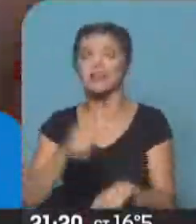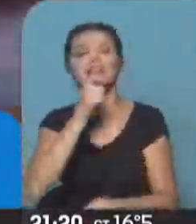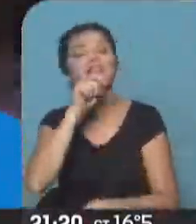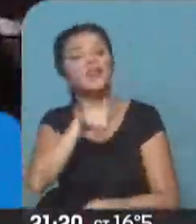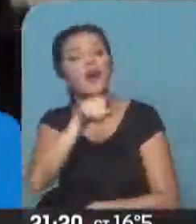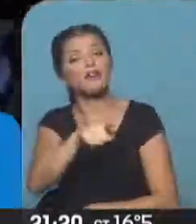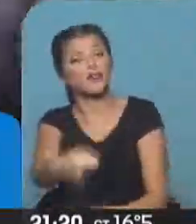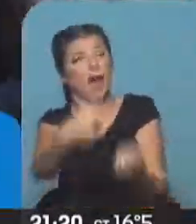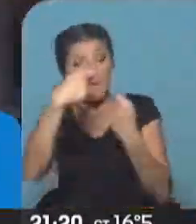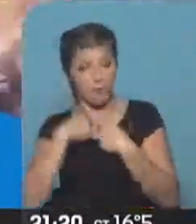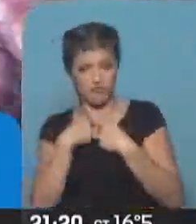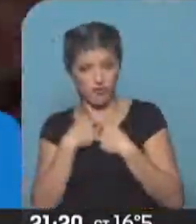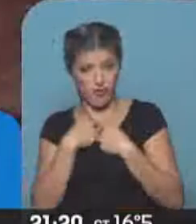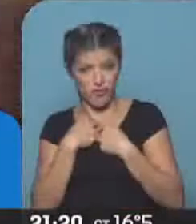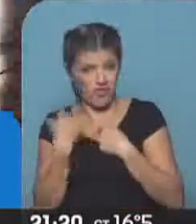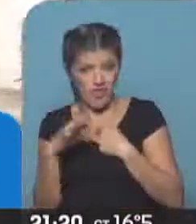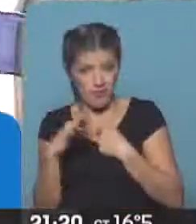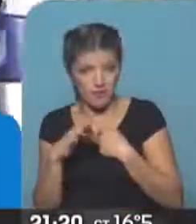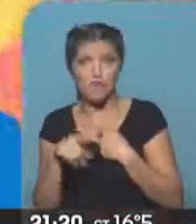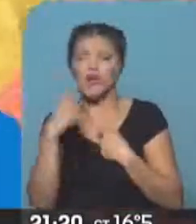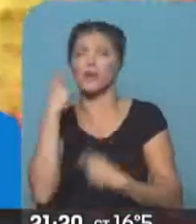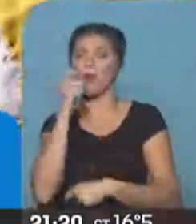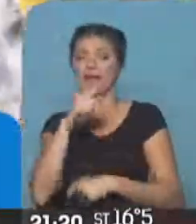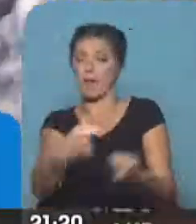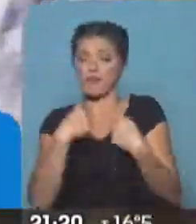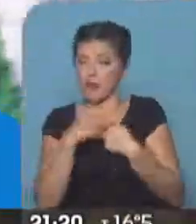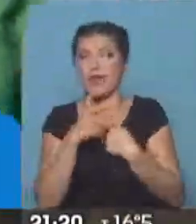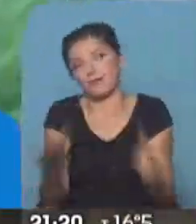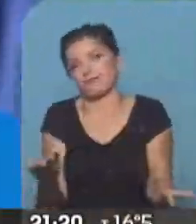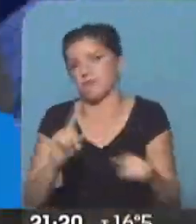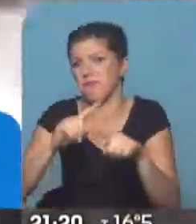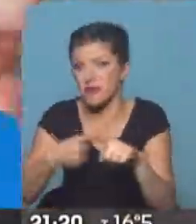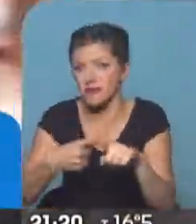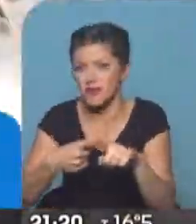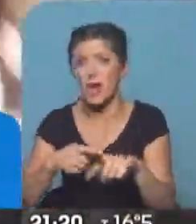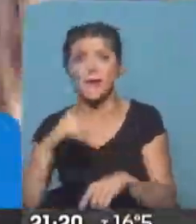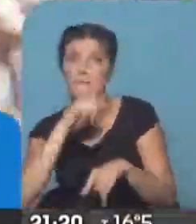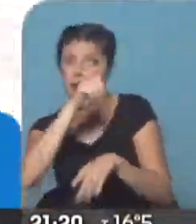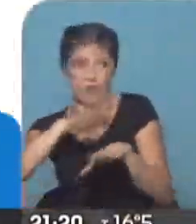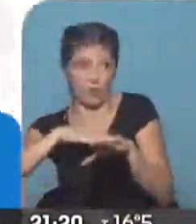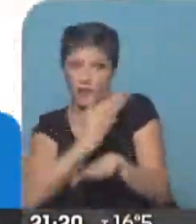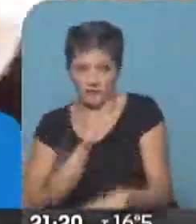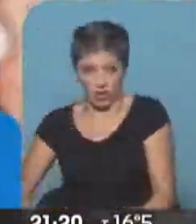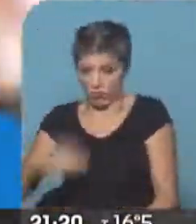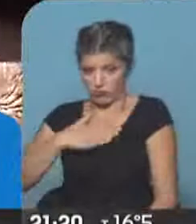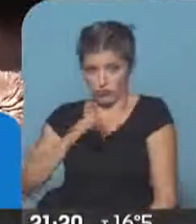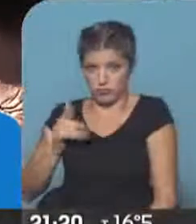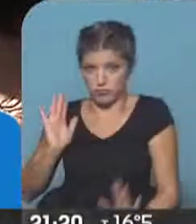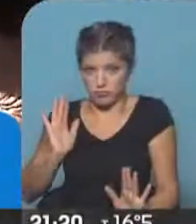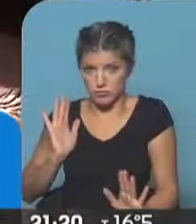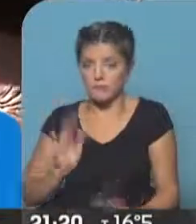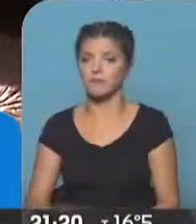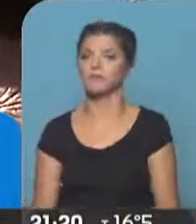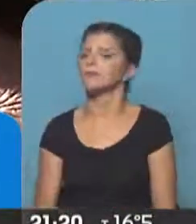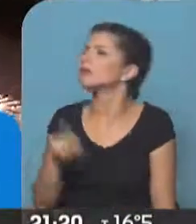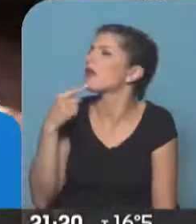de ellos a apoyarnos. Y ahí claramente se hizo la división política, pero por parte de ellos, no por parte nuestra. ¿Ustedes motivan recusar al juez? Está a la